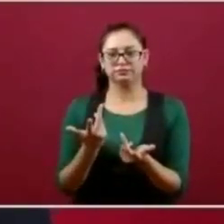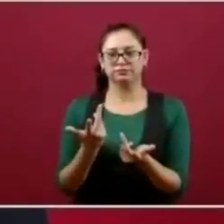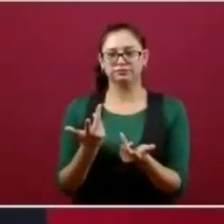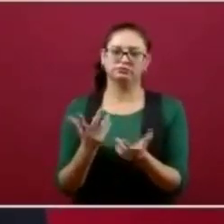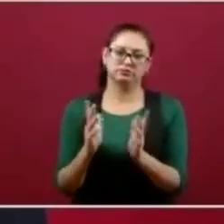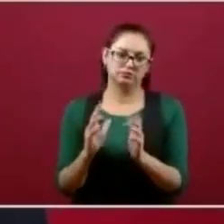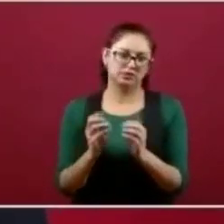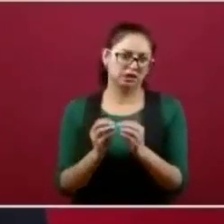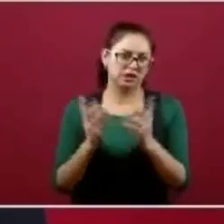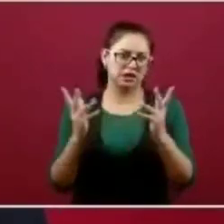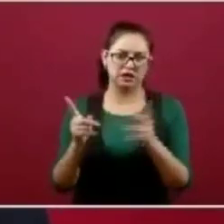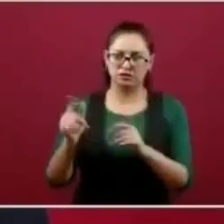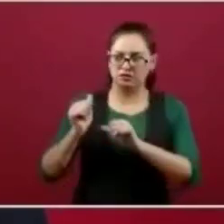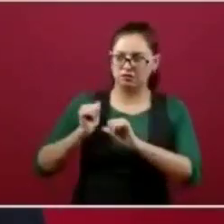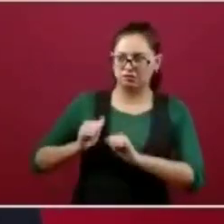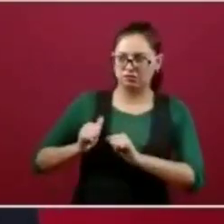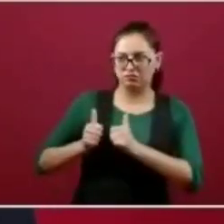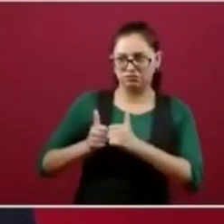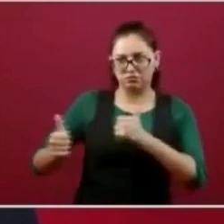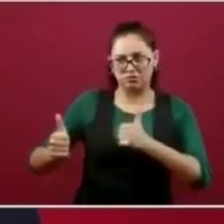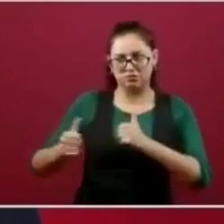respetando la autonomía del Poder Judicial,